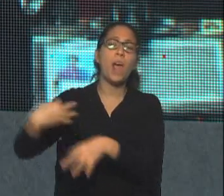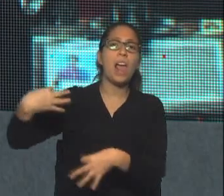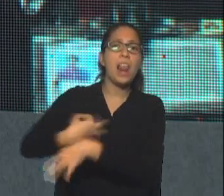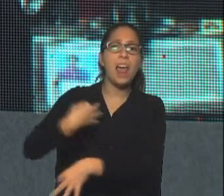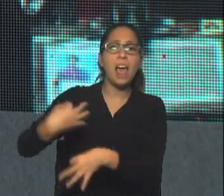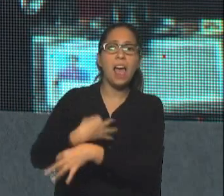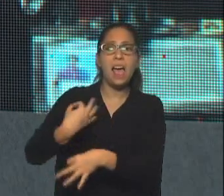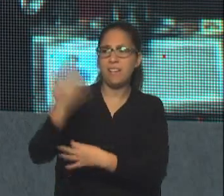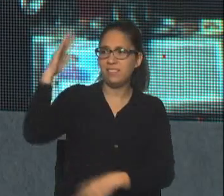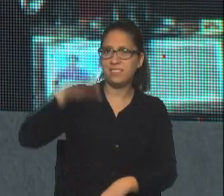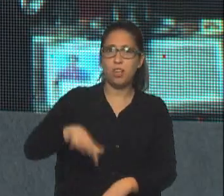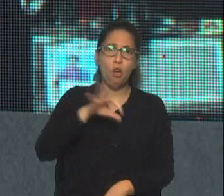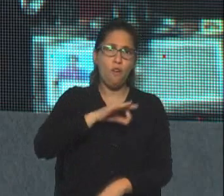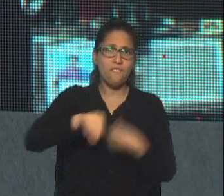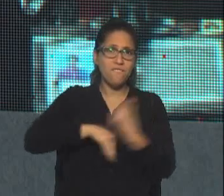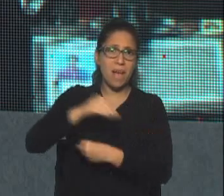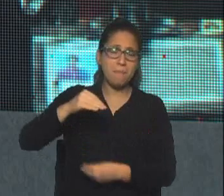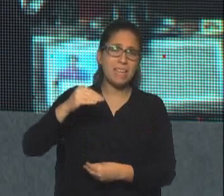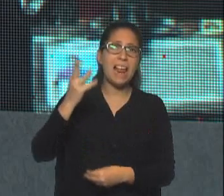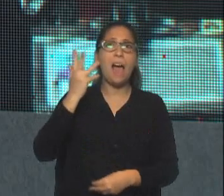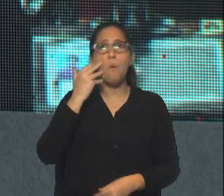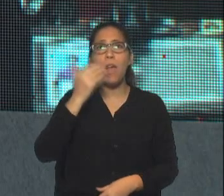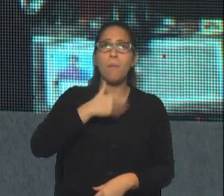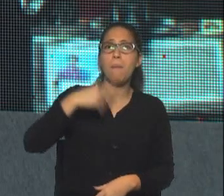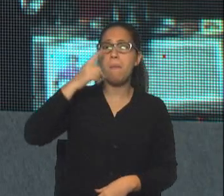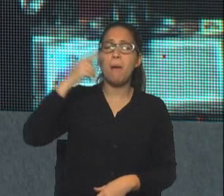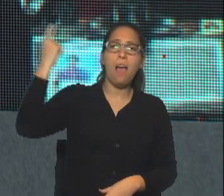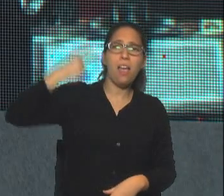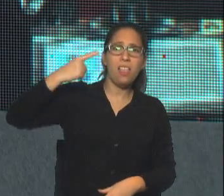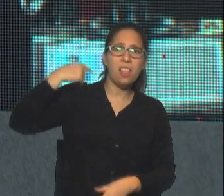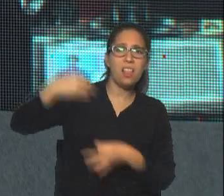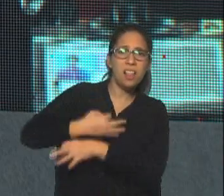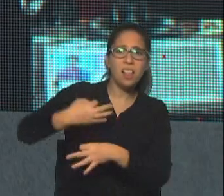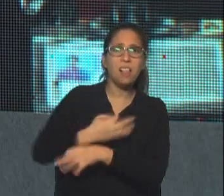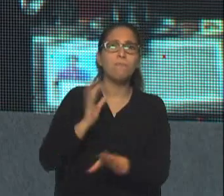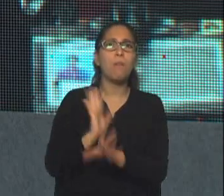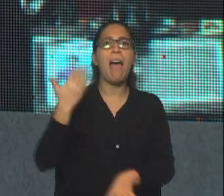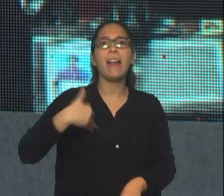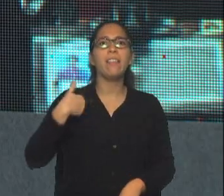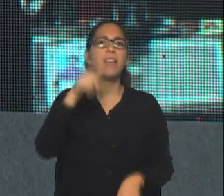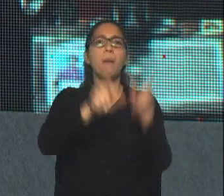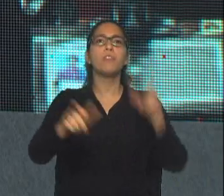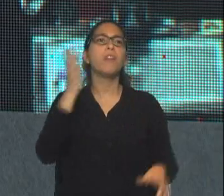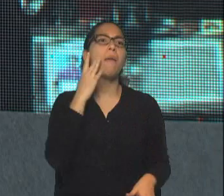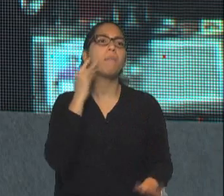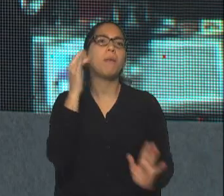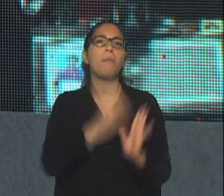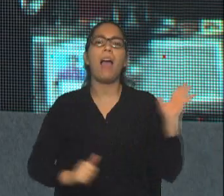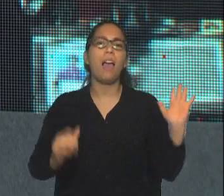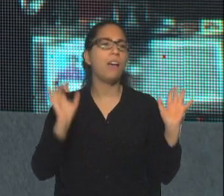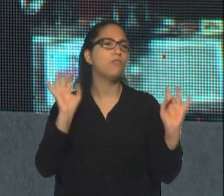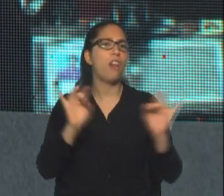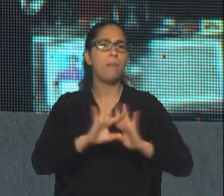desde éramos chicos o incluso nuestros padres nuestros abuelos con la idea de que la Argentina es blanca no y no